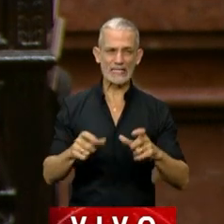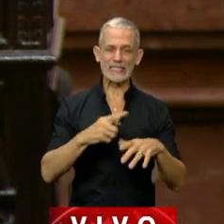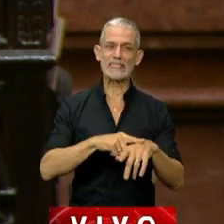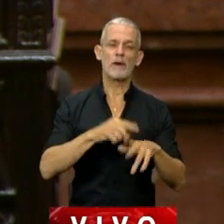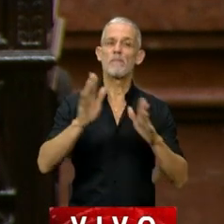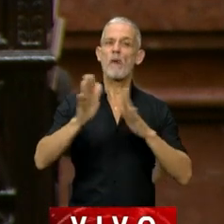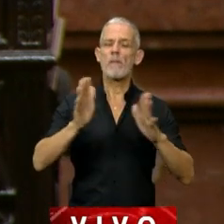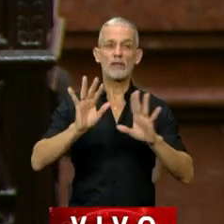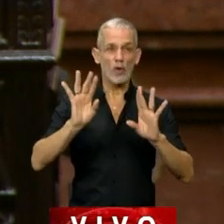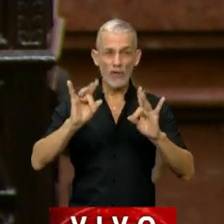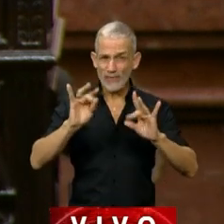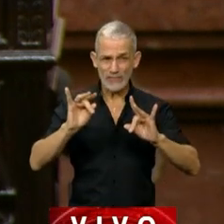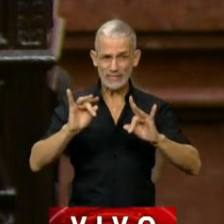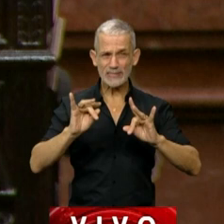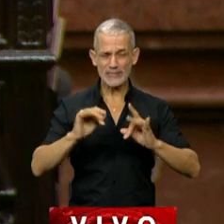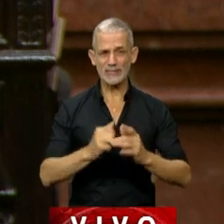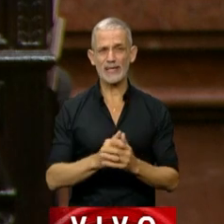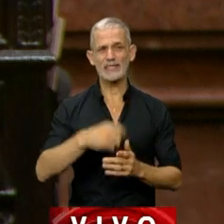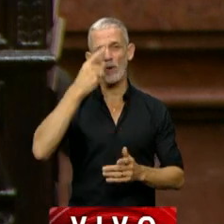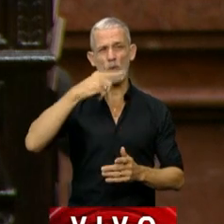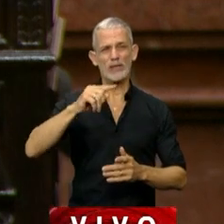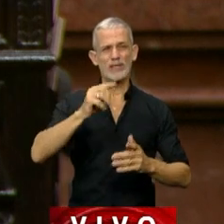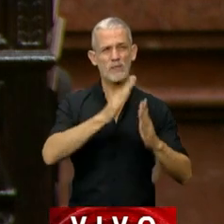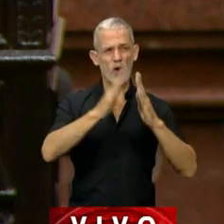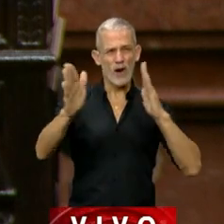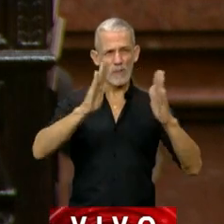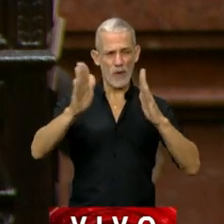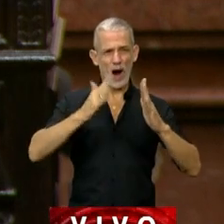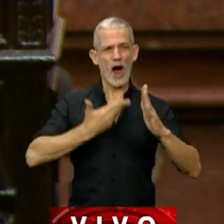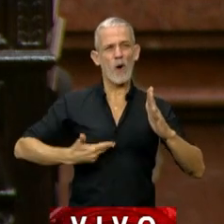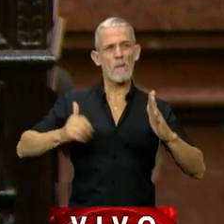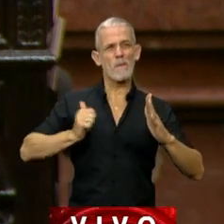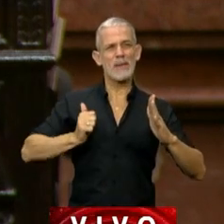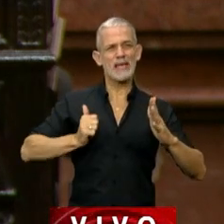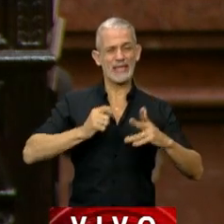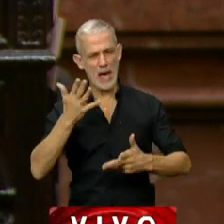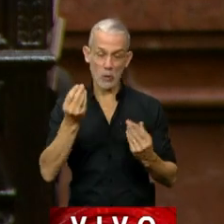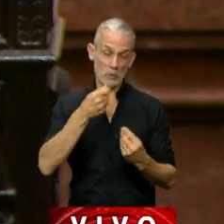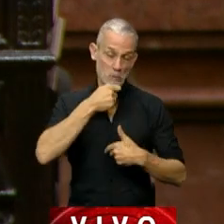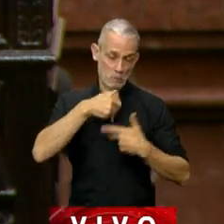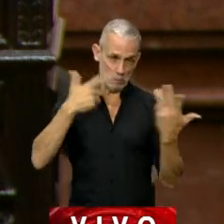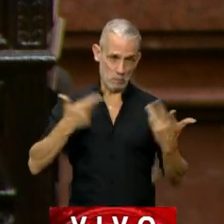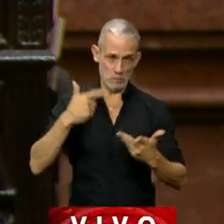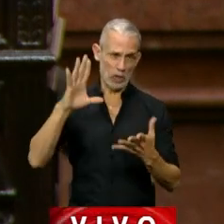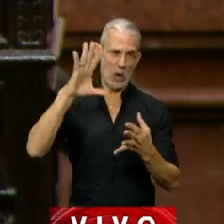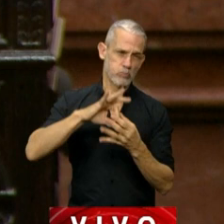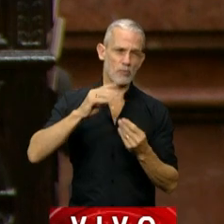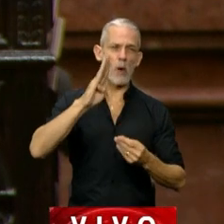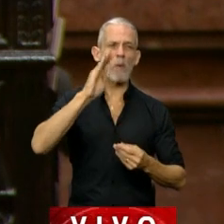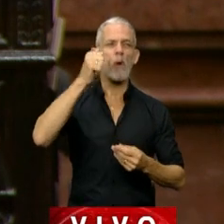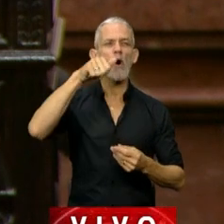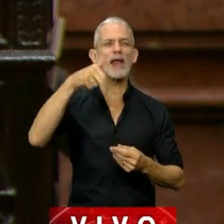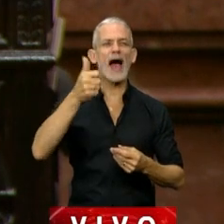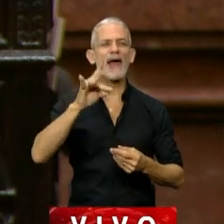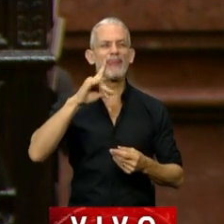momentos más trágicos y sangrientos en la última dictadura militar. Y esta jueza, y algo más de Bonadío,